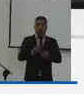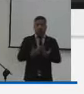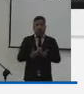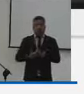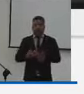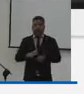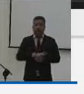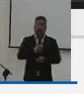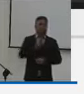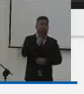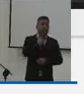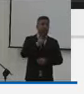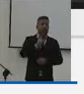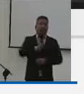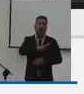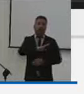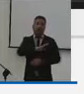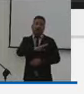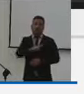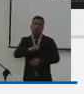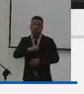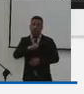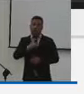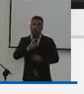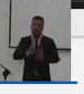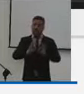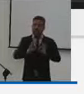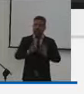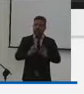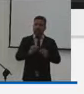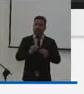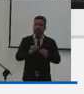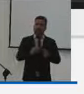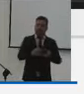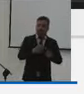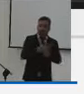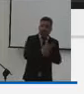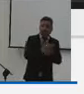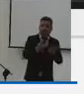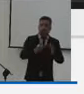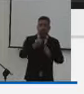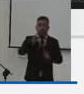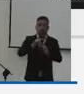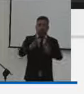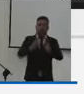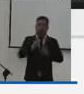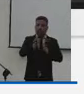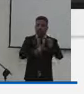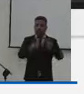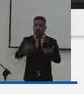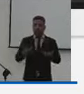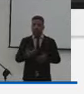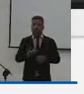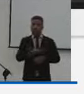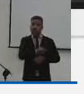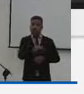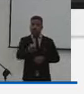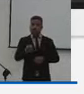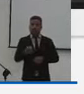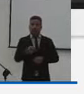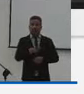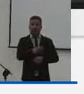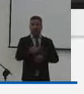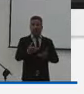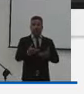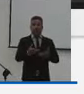por parte de las alcaldías por más de 100 120 millones para atender la población y allí la